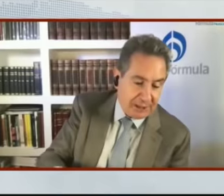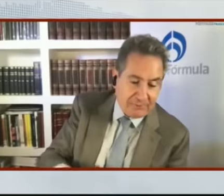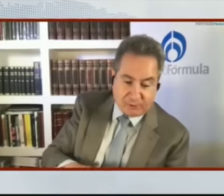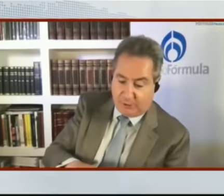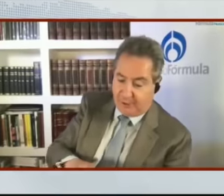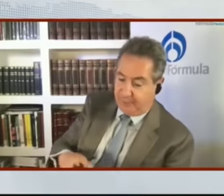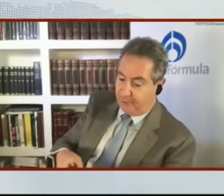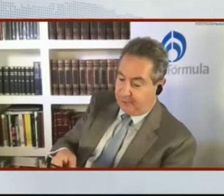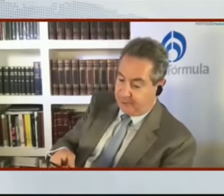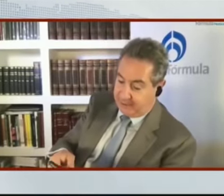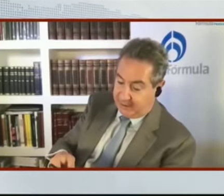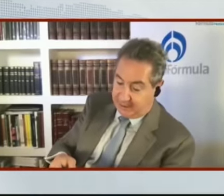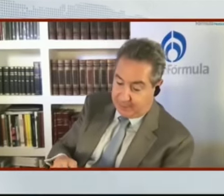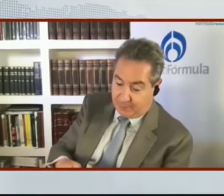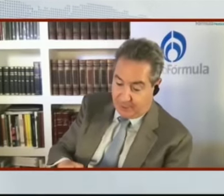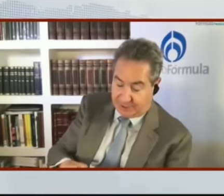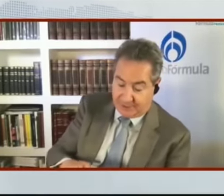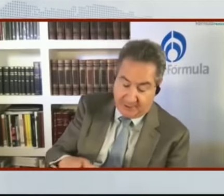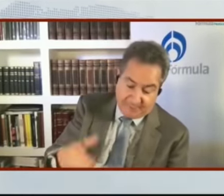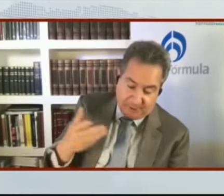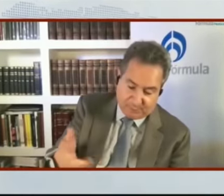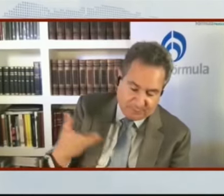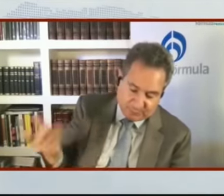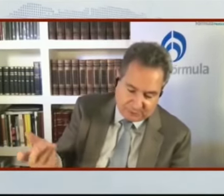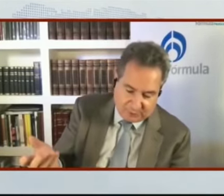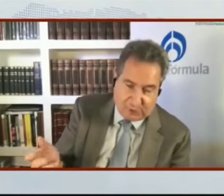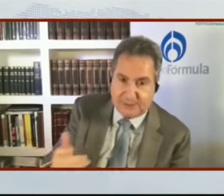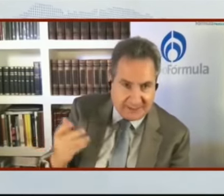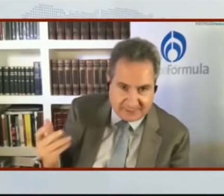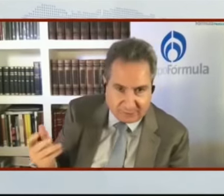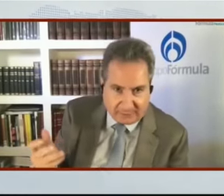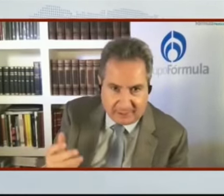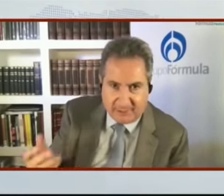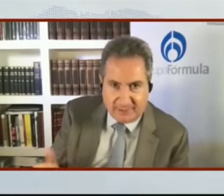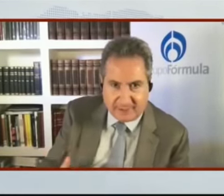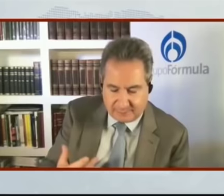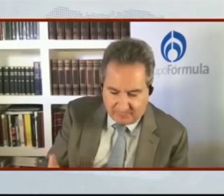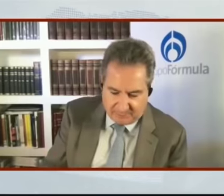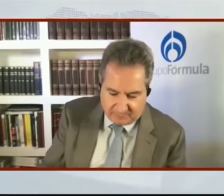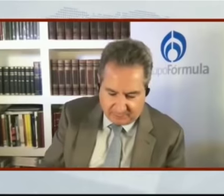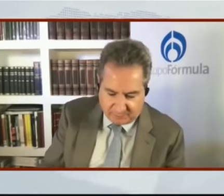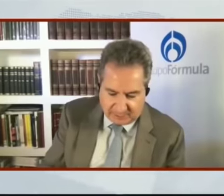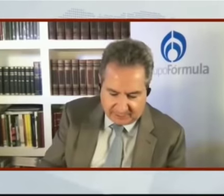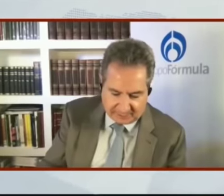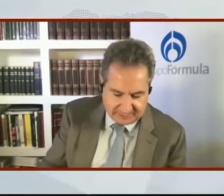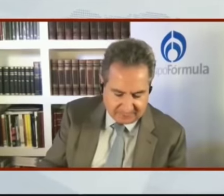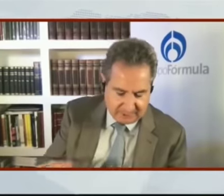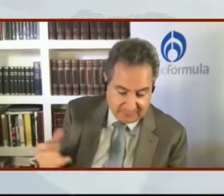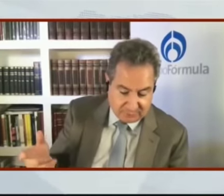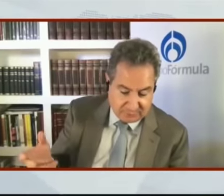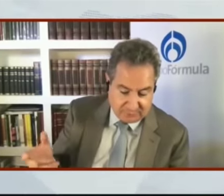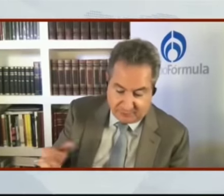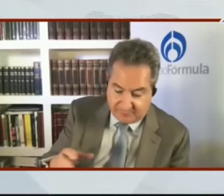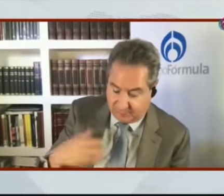Bueno, y seguimos con la información y sigue la especulación. Veo, pues, por supuesto, nombres, y es normal. Hace un momento hablábamos con Ángel